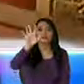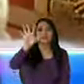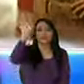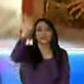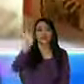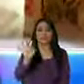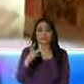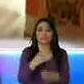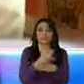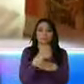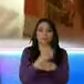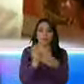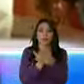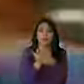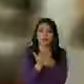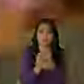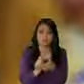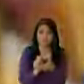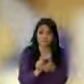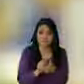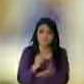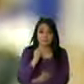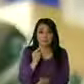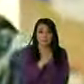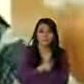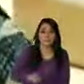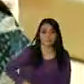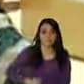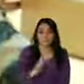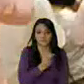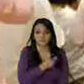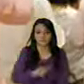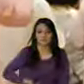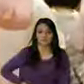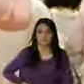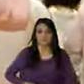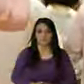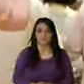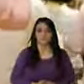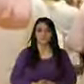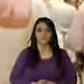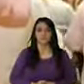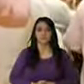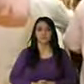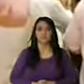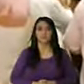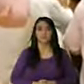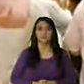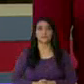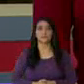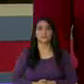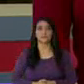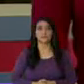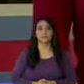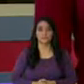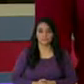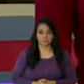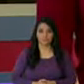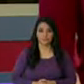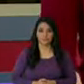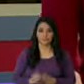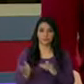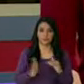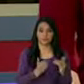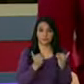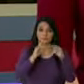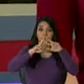90.25% de actas escrutadas para binomios presidenciales. Informó Luxiola Salazar. Y ahora revisemos